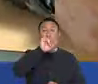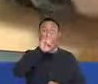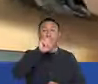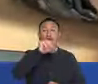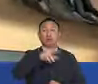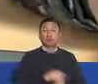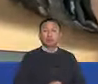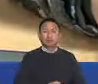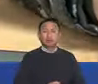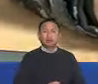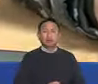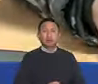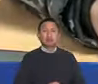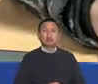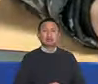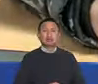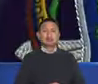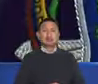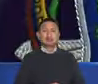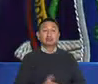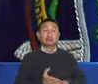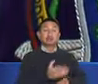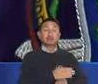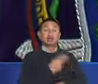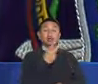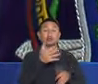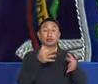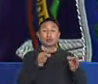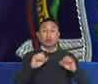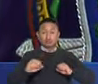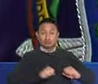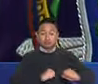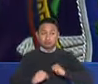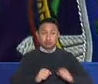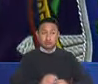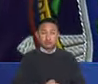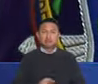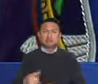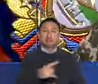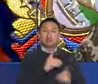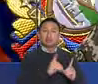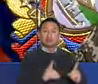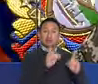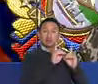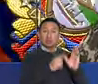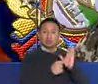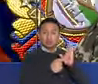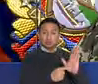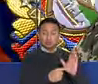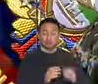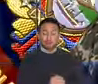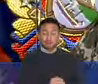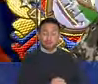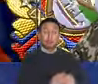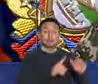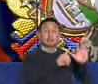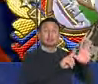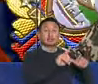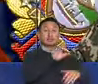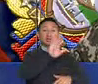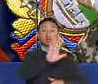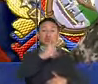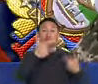los operativos realizados desde el pasado 2 de febrero, estos son los resultados. Tenemos 65 armas de